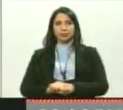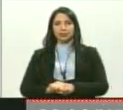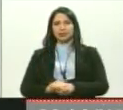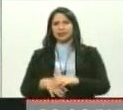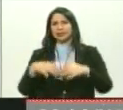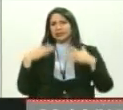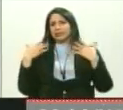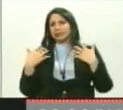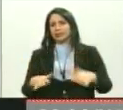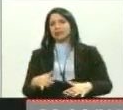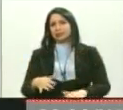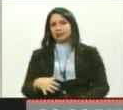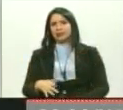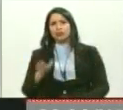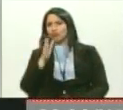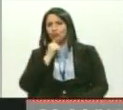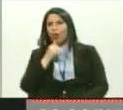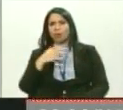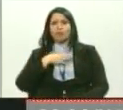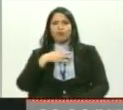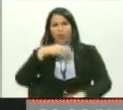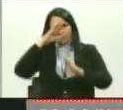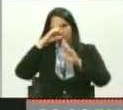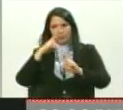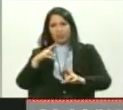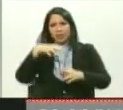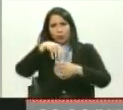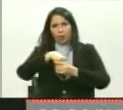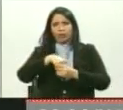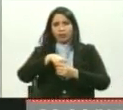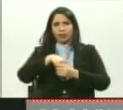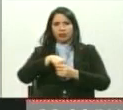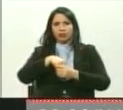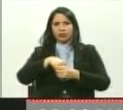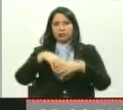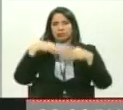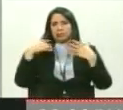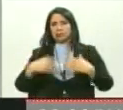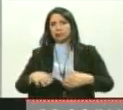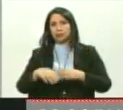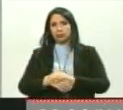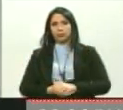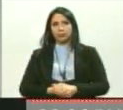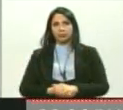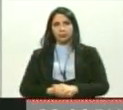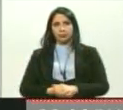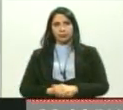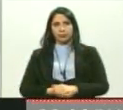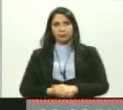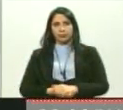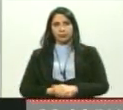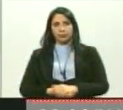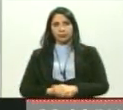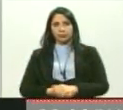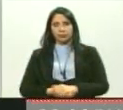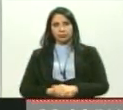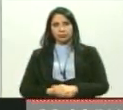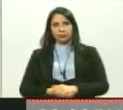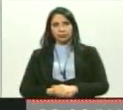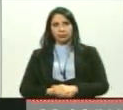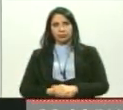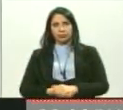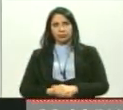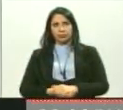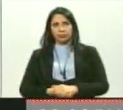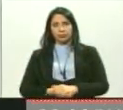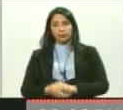mucho cumplirla, 14%. ¿Ah? Me ha costado cumplirla. Bueno, no